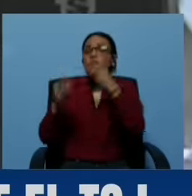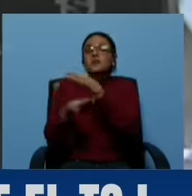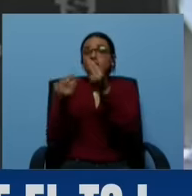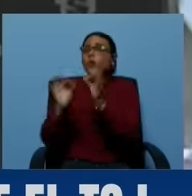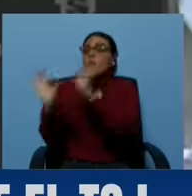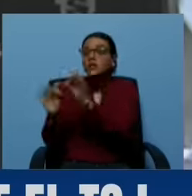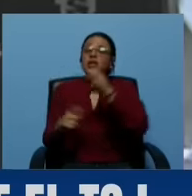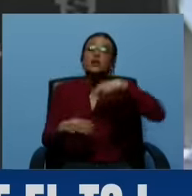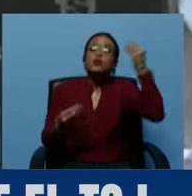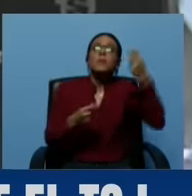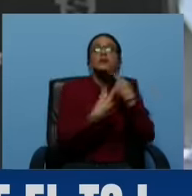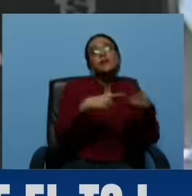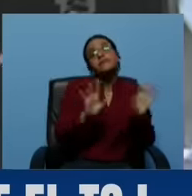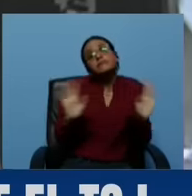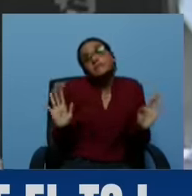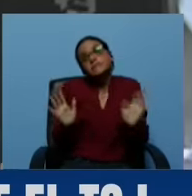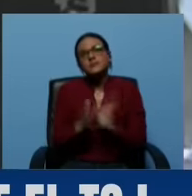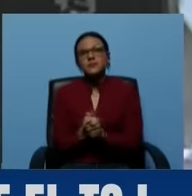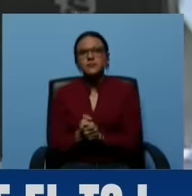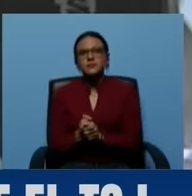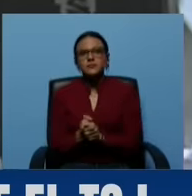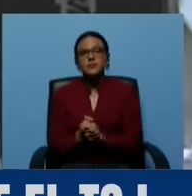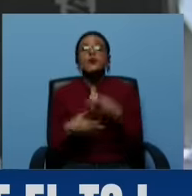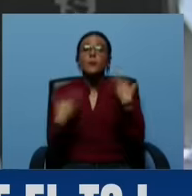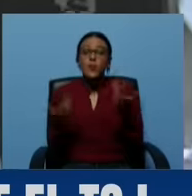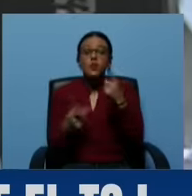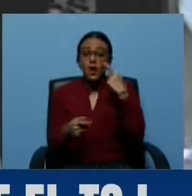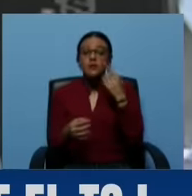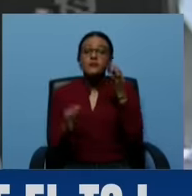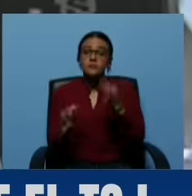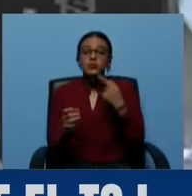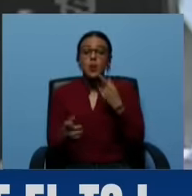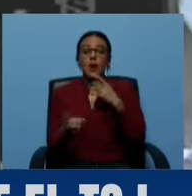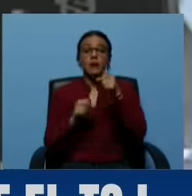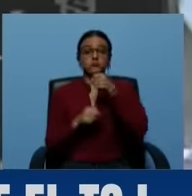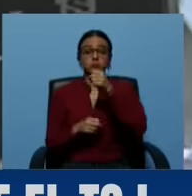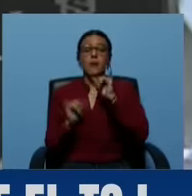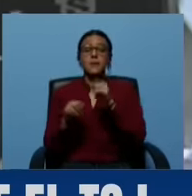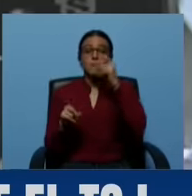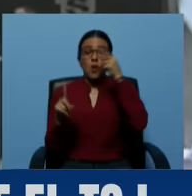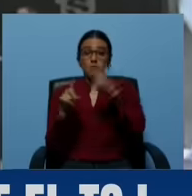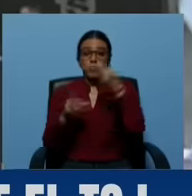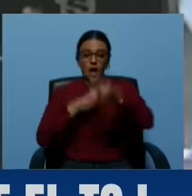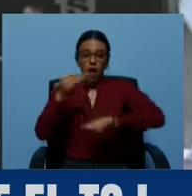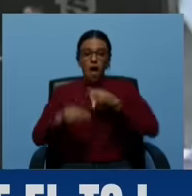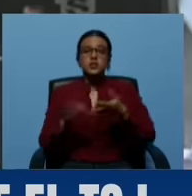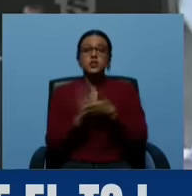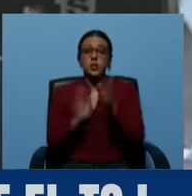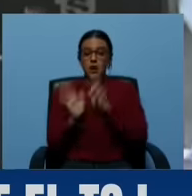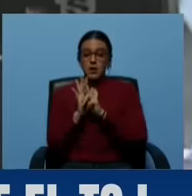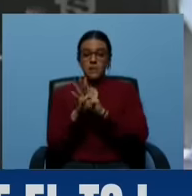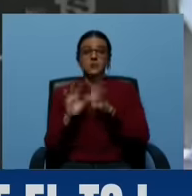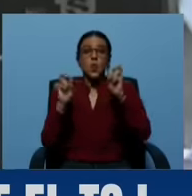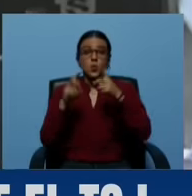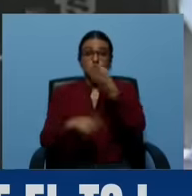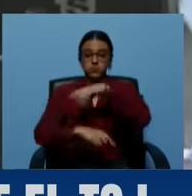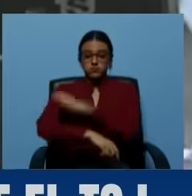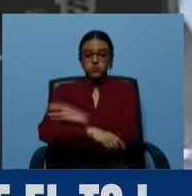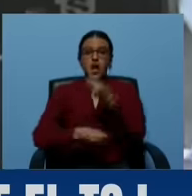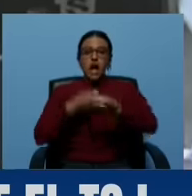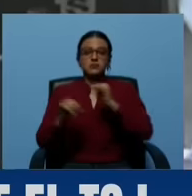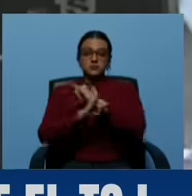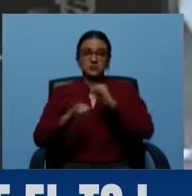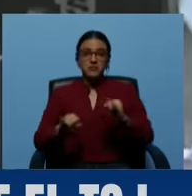otro. Bien, han sido las declaraciones a la prensa de Manuel Rosales, representante de Un Nuevo Tiempo, una vez que ha concluido